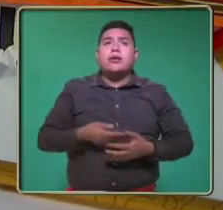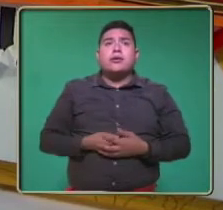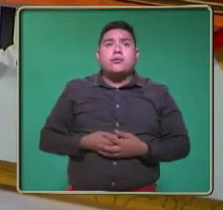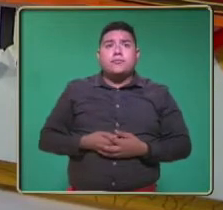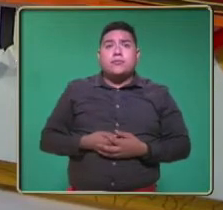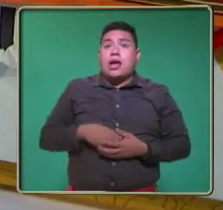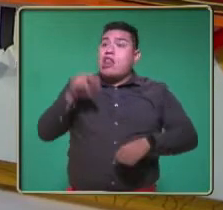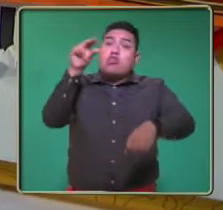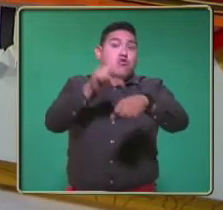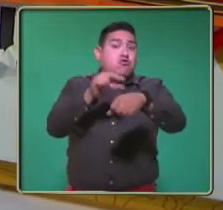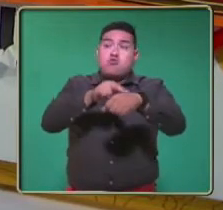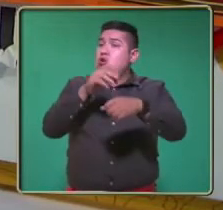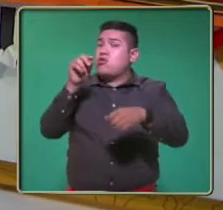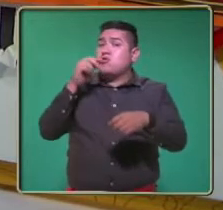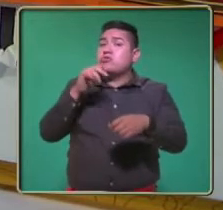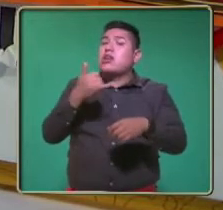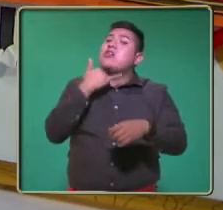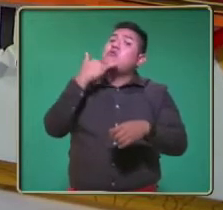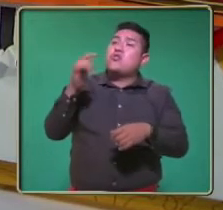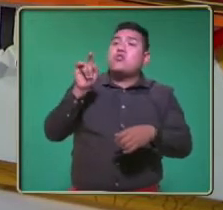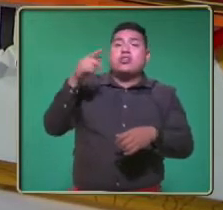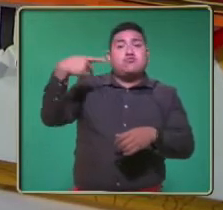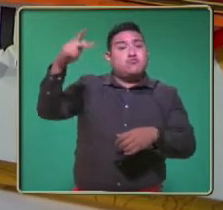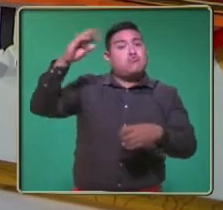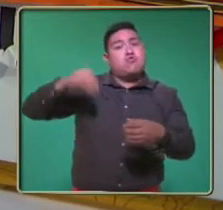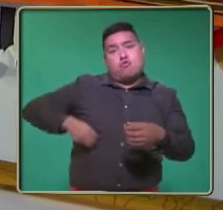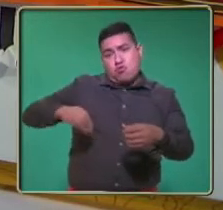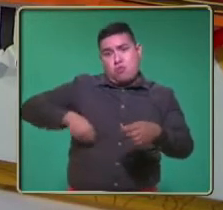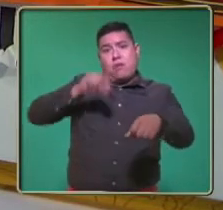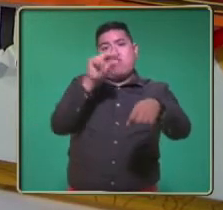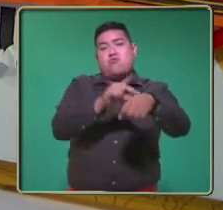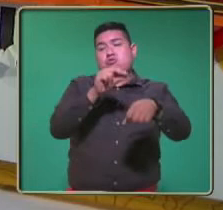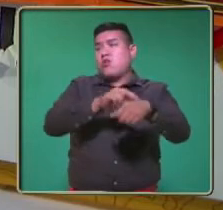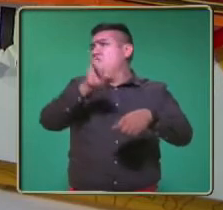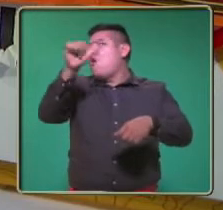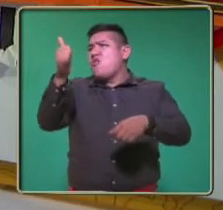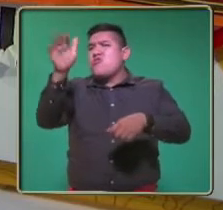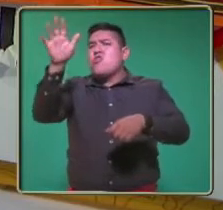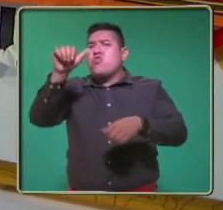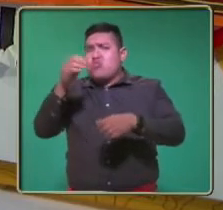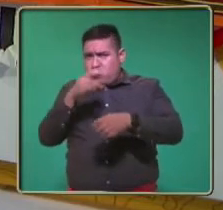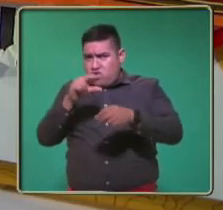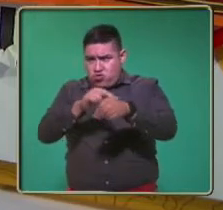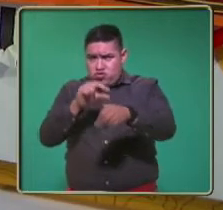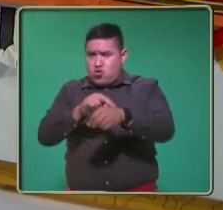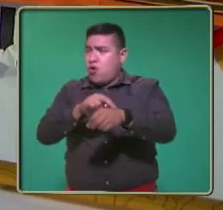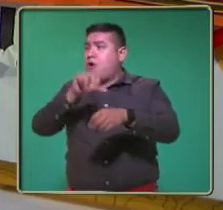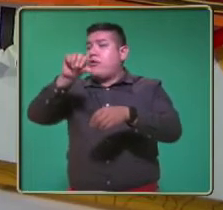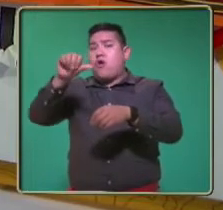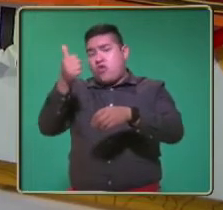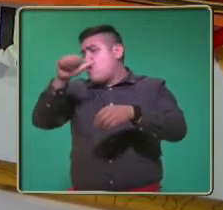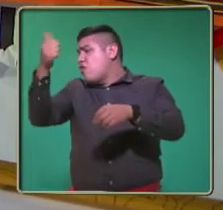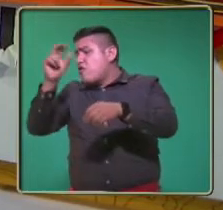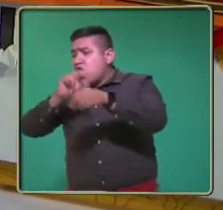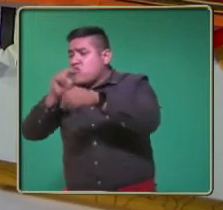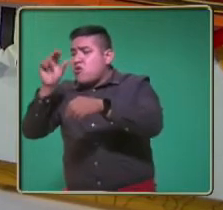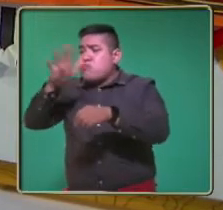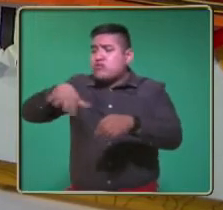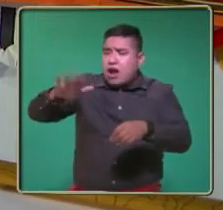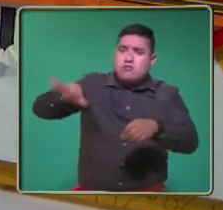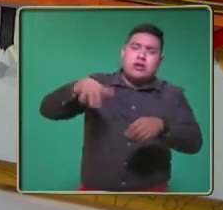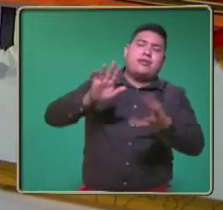familia? El doctor se equivocó. Hay que buscar una segunda opinión, hay que buscar una tercera opinión,